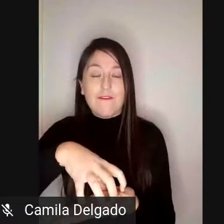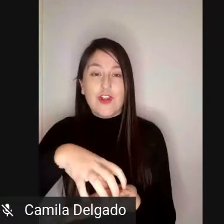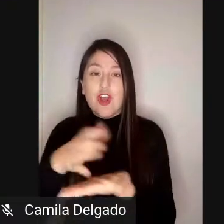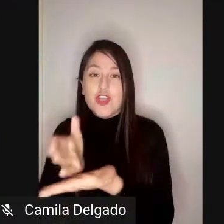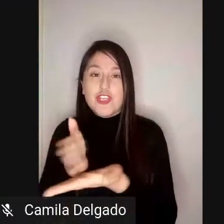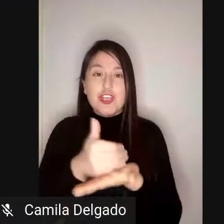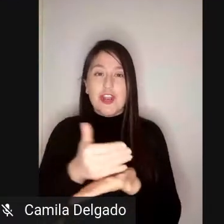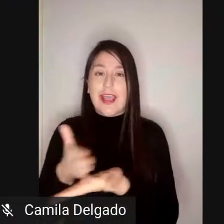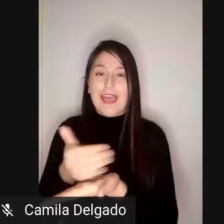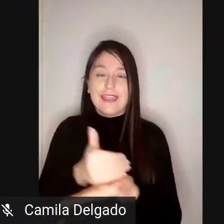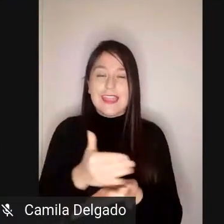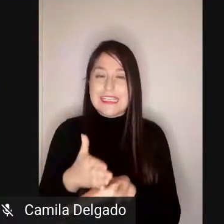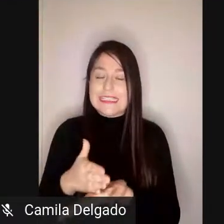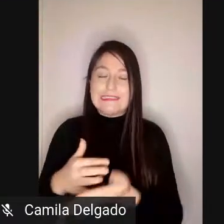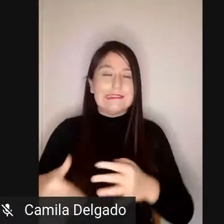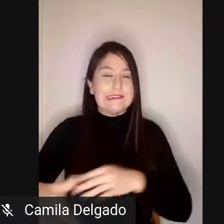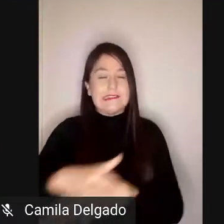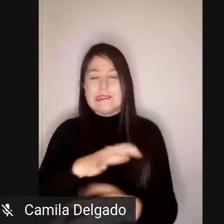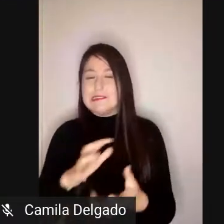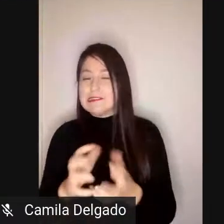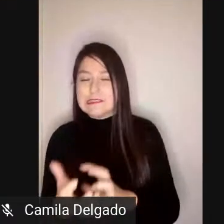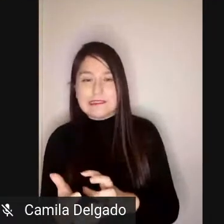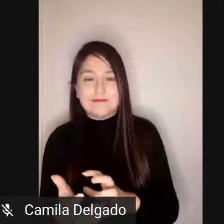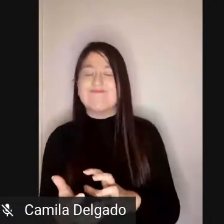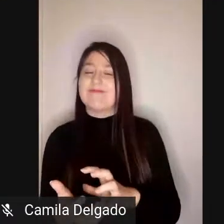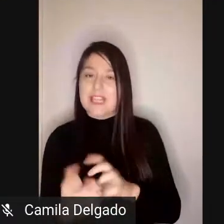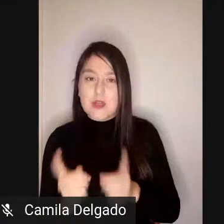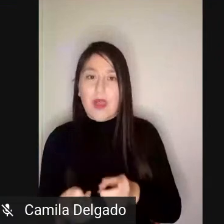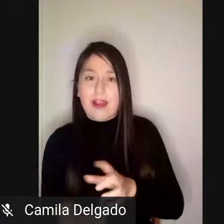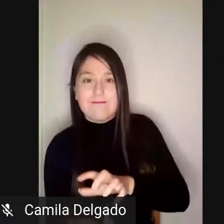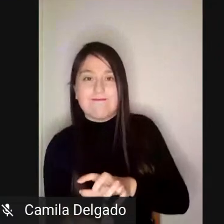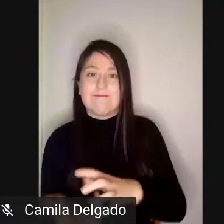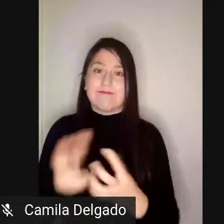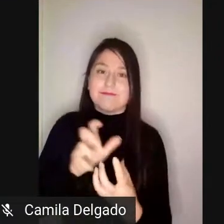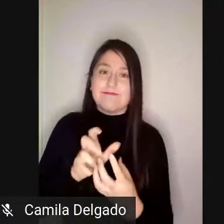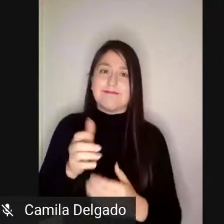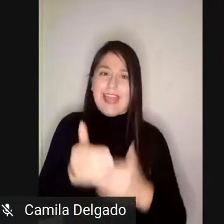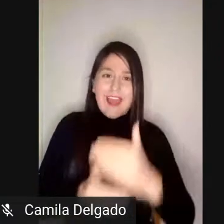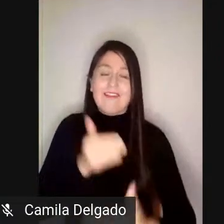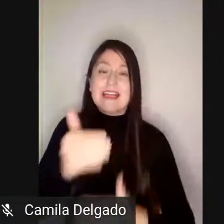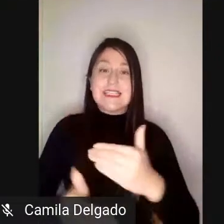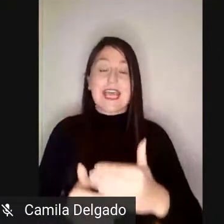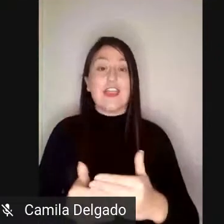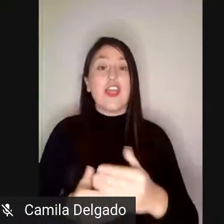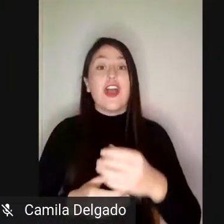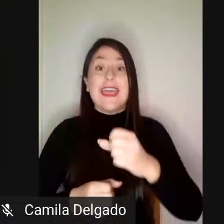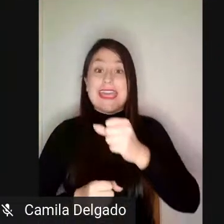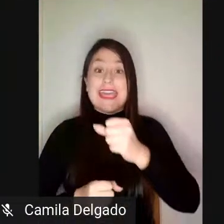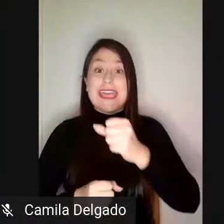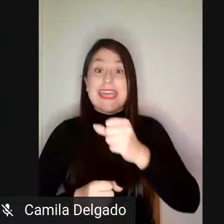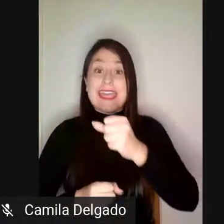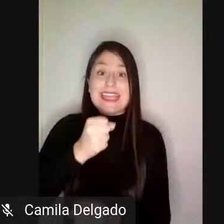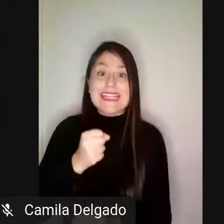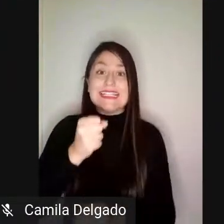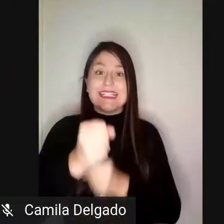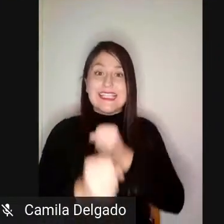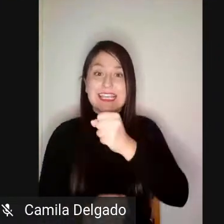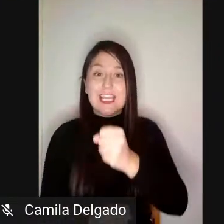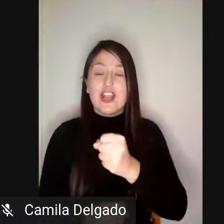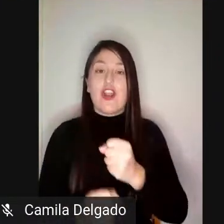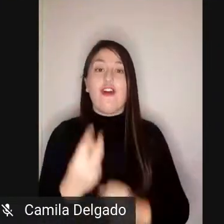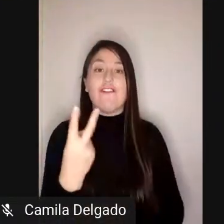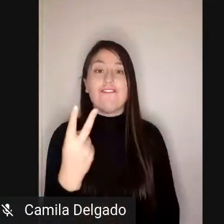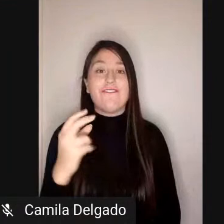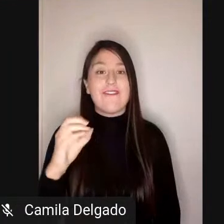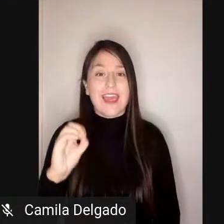circunstancias y logra salir adelante y ir avanzando, y a través del siglo XX especialmente uno ve los avances progresivos en conquista